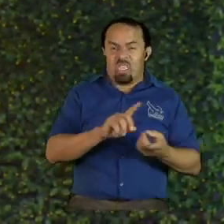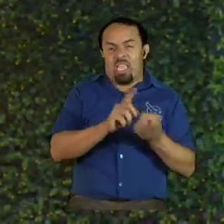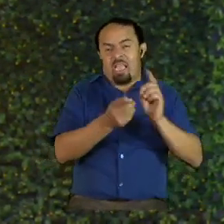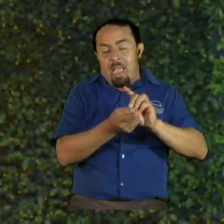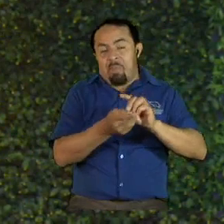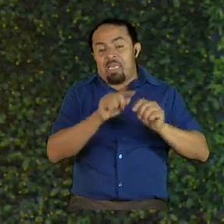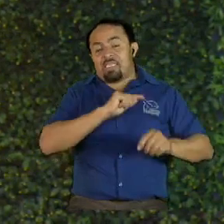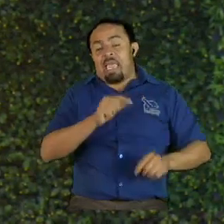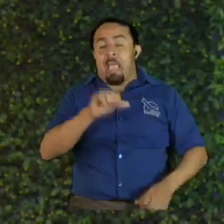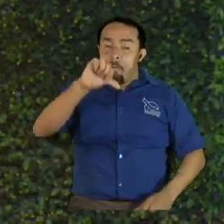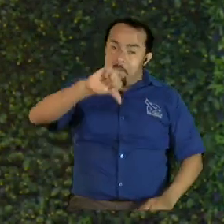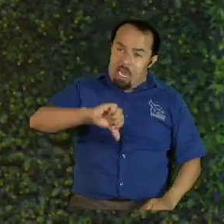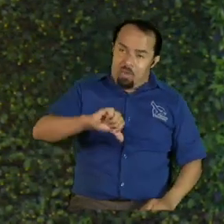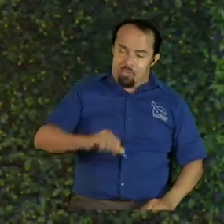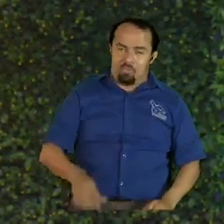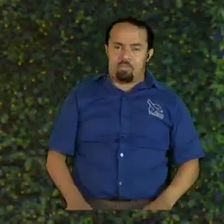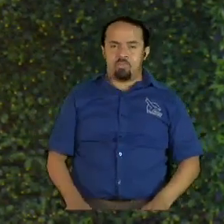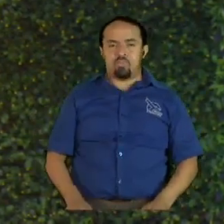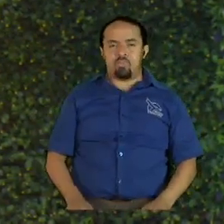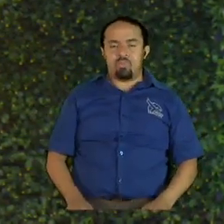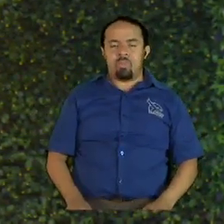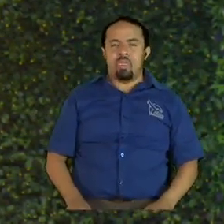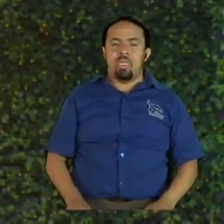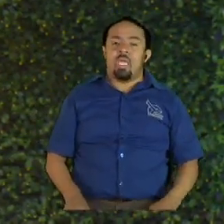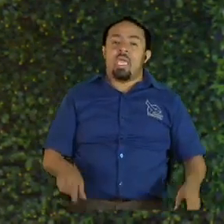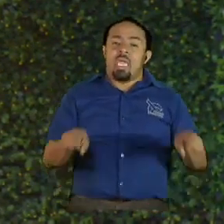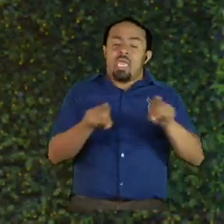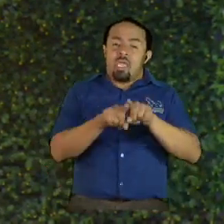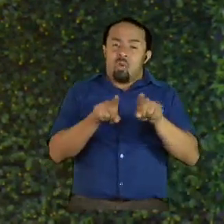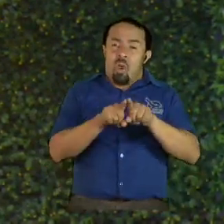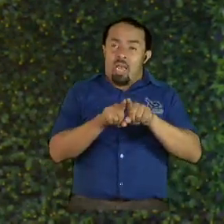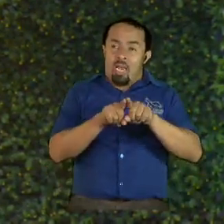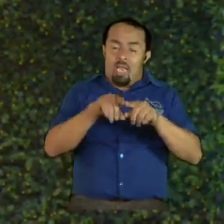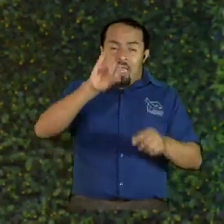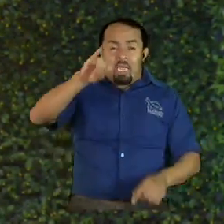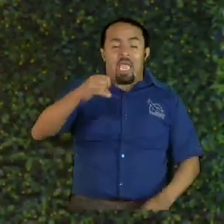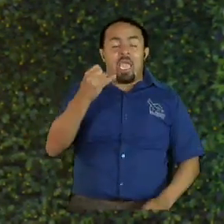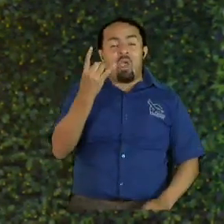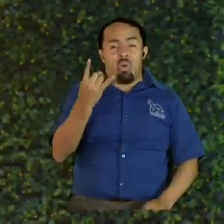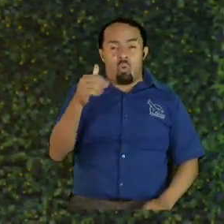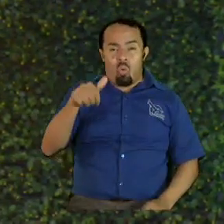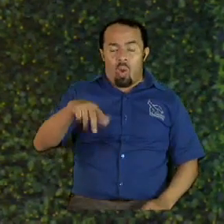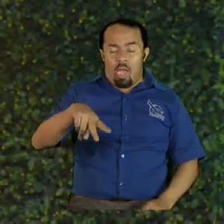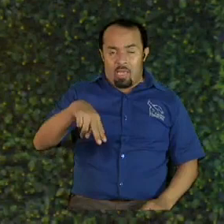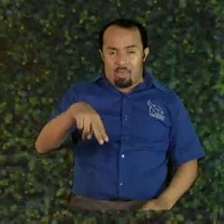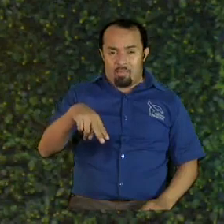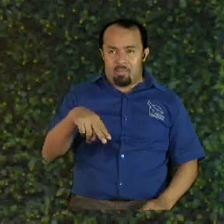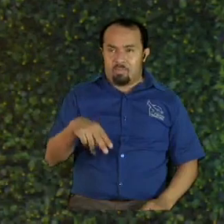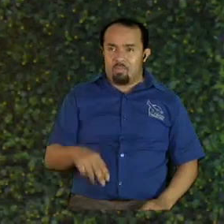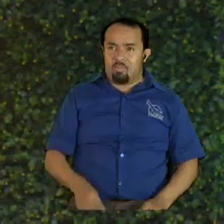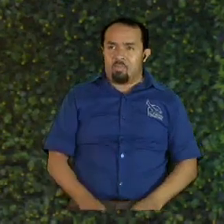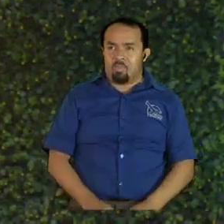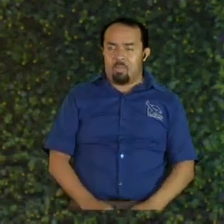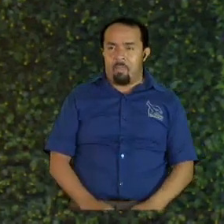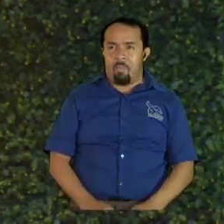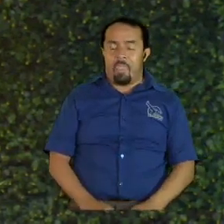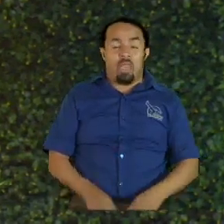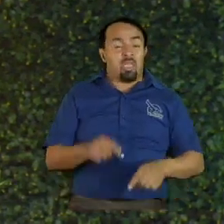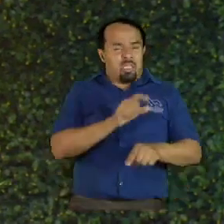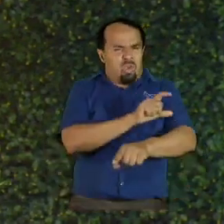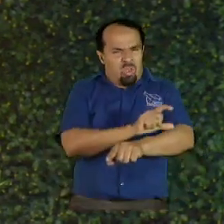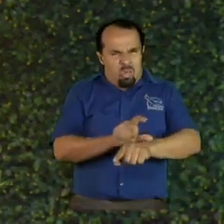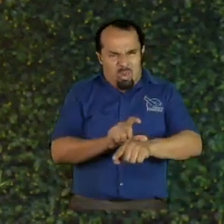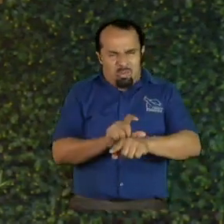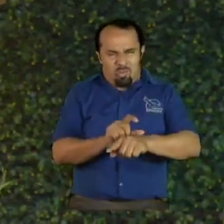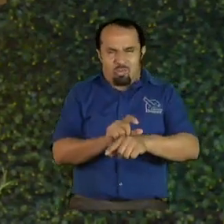creo yo que le han contaminado su corazón así. El mismo Señor Jesucristo dijo que no, de los nacidos de mujer no había ninguno como él. Bueno, pero sigamos en este